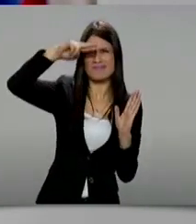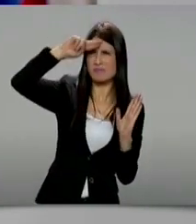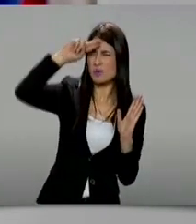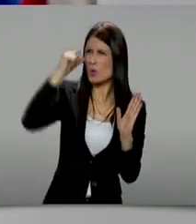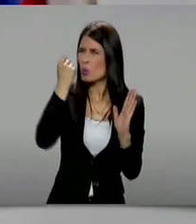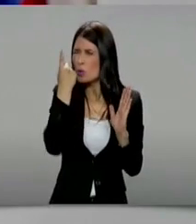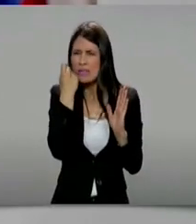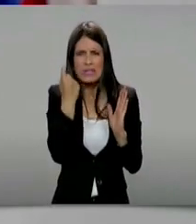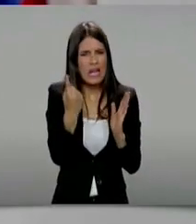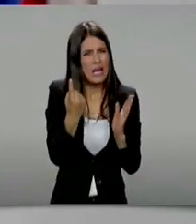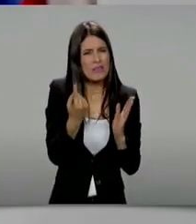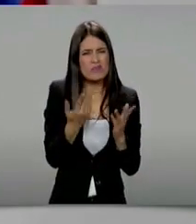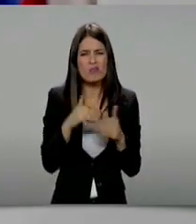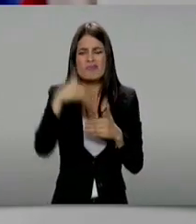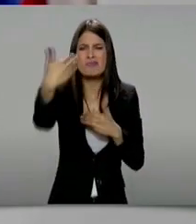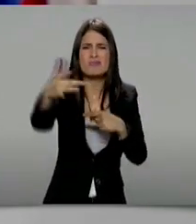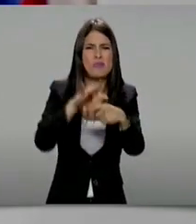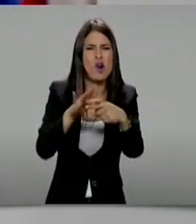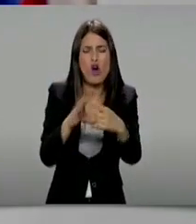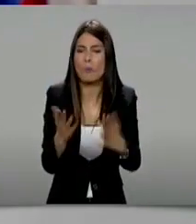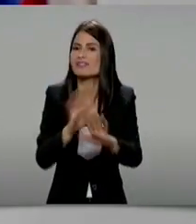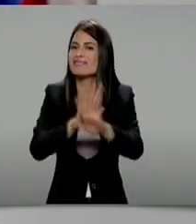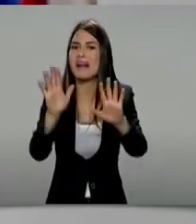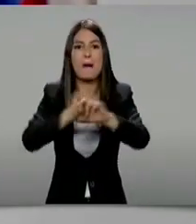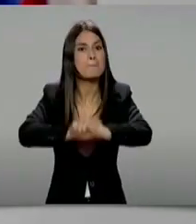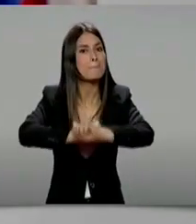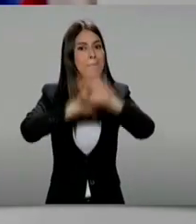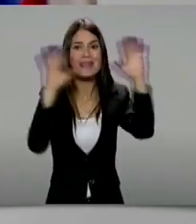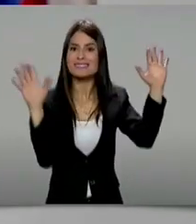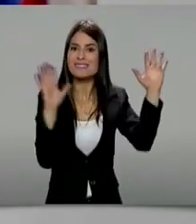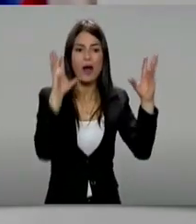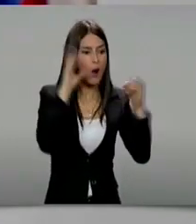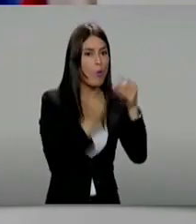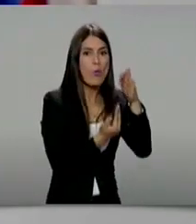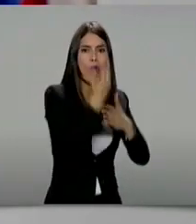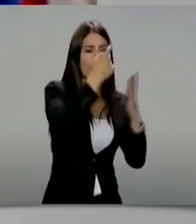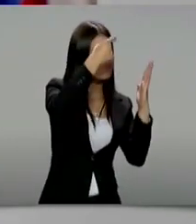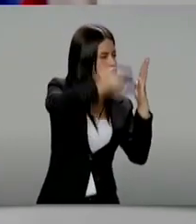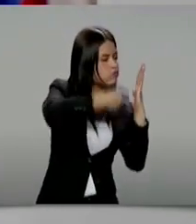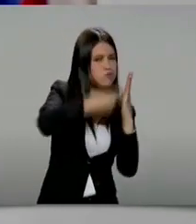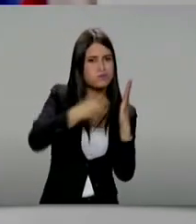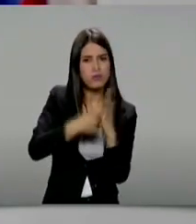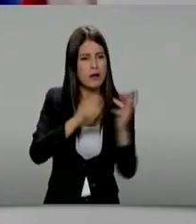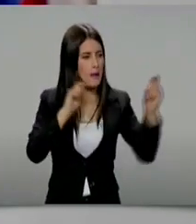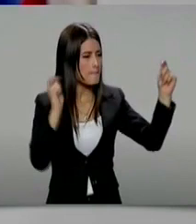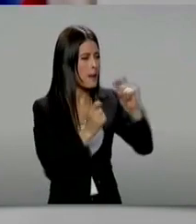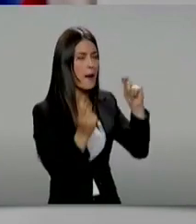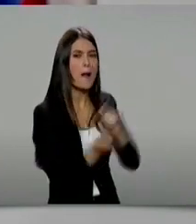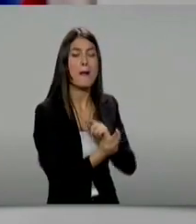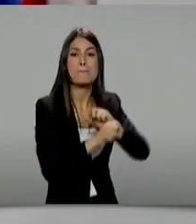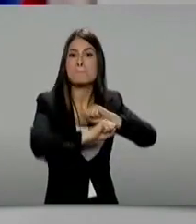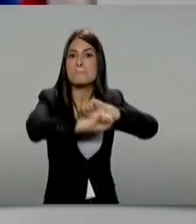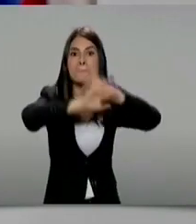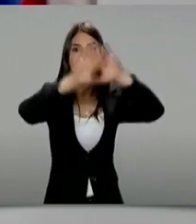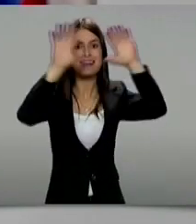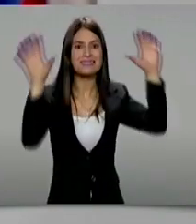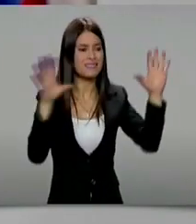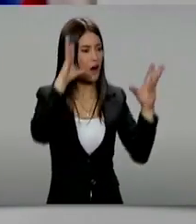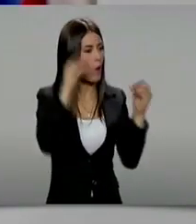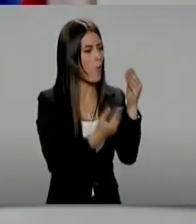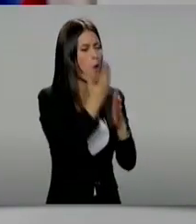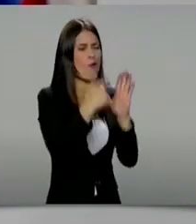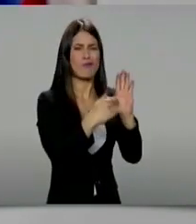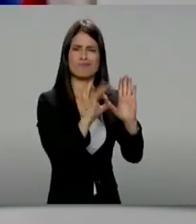implementación este acuerdo renovado ajustado precisado y aclarado debe unirnos